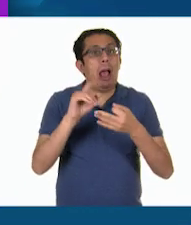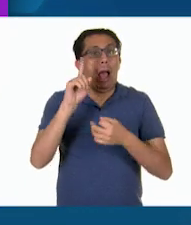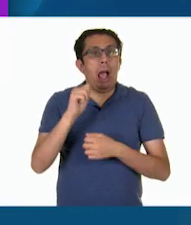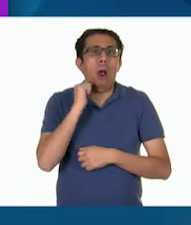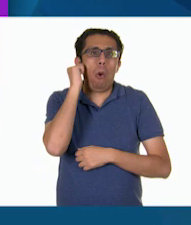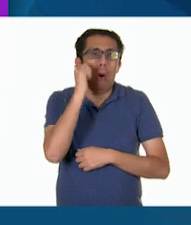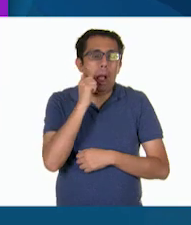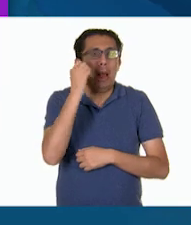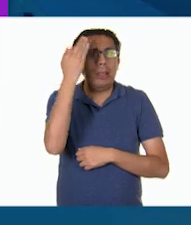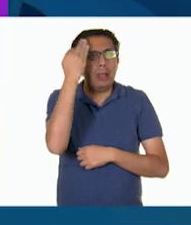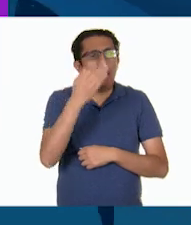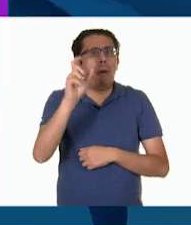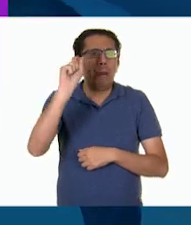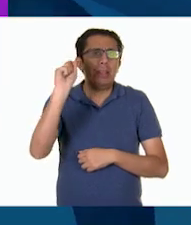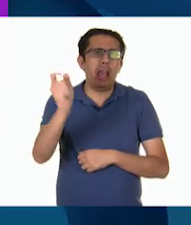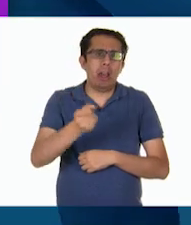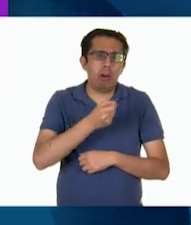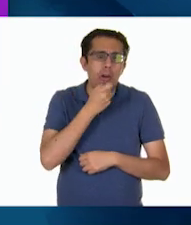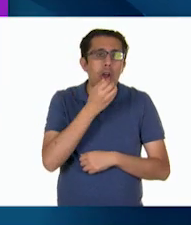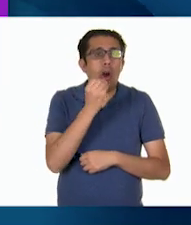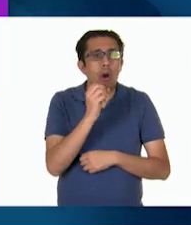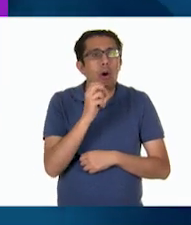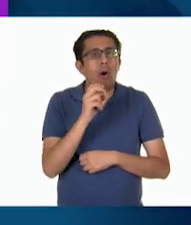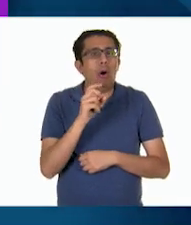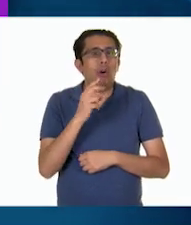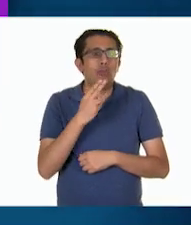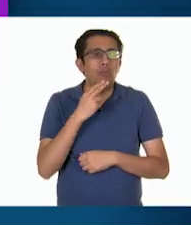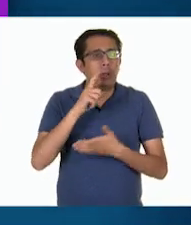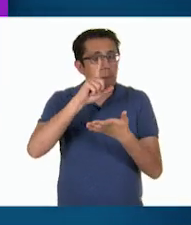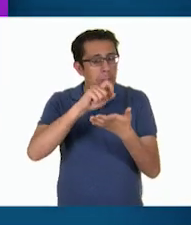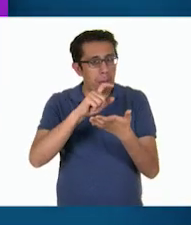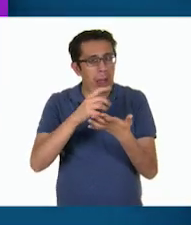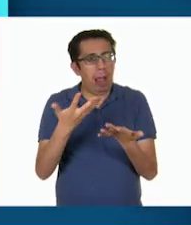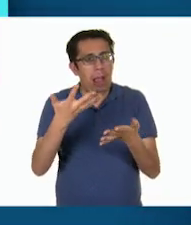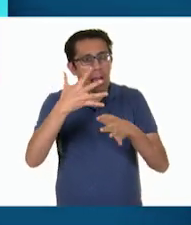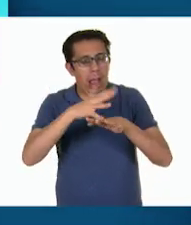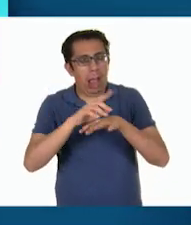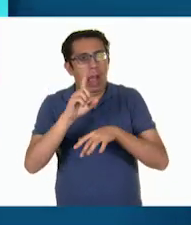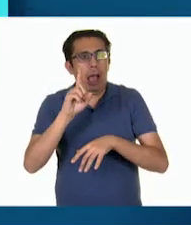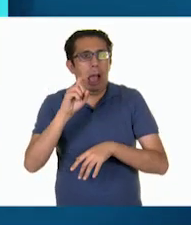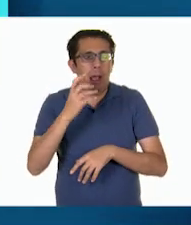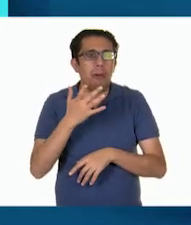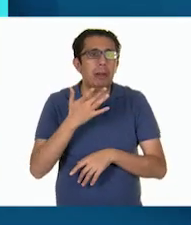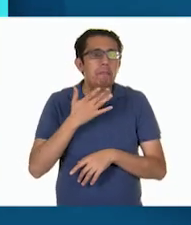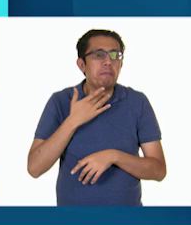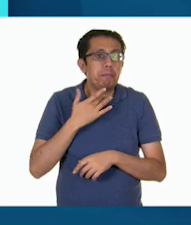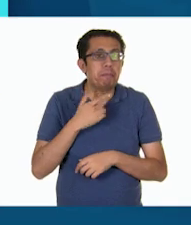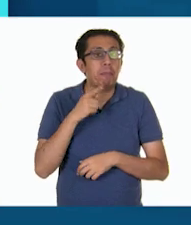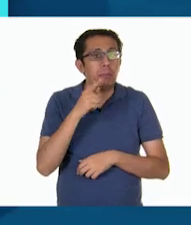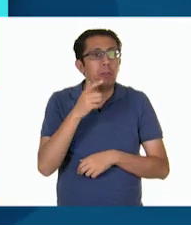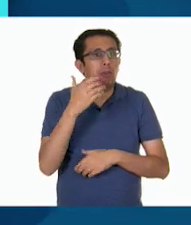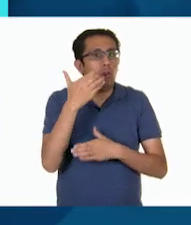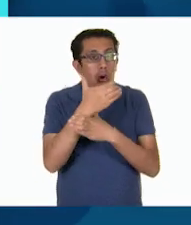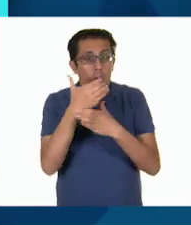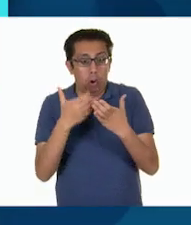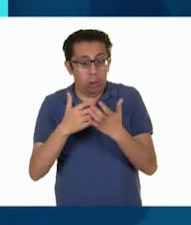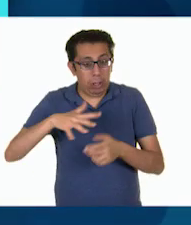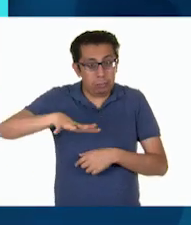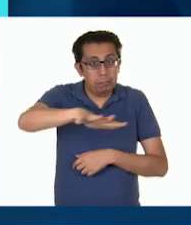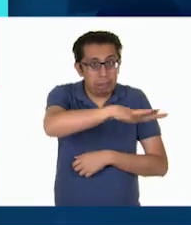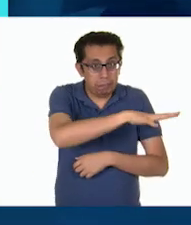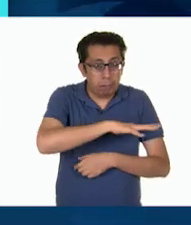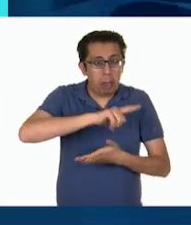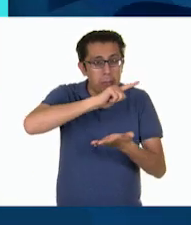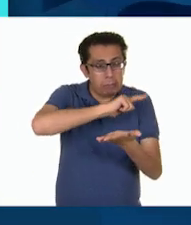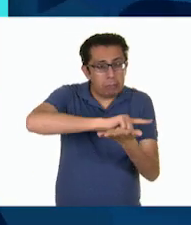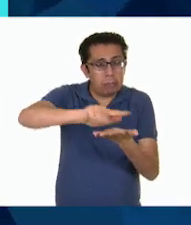durante 20 segundos o aplica desinfectante a base de agua y alcohol. Desinfecta las superficies de los objetos que